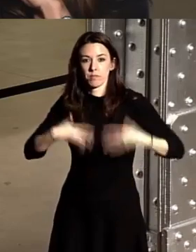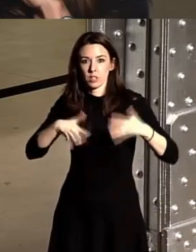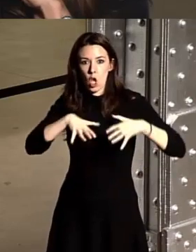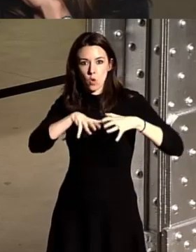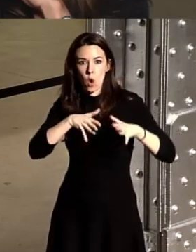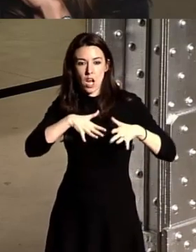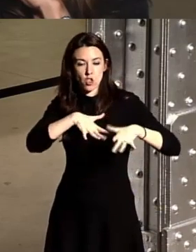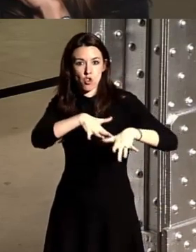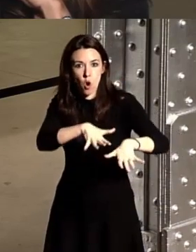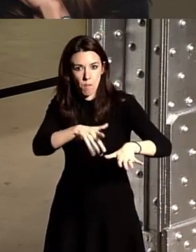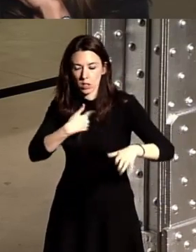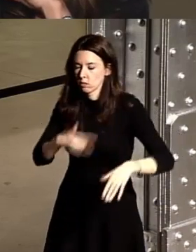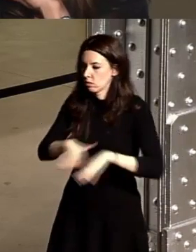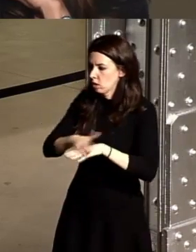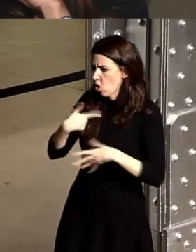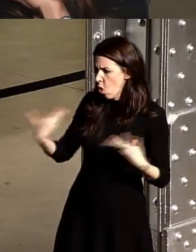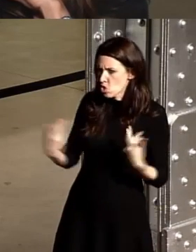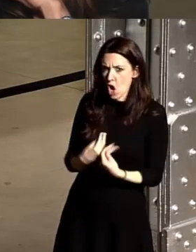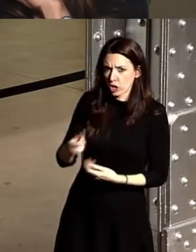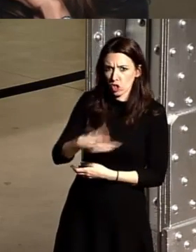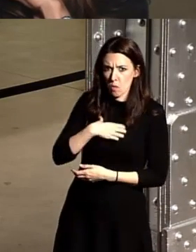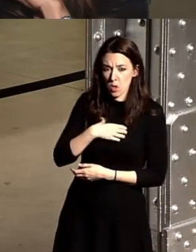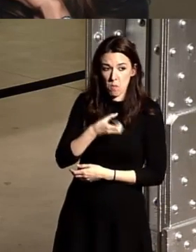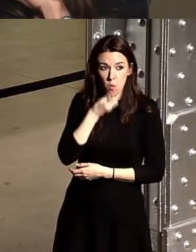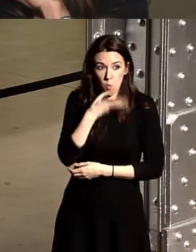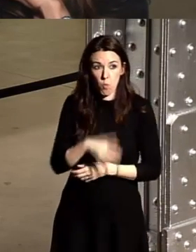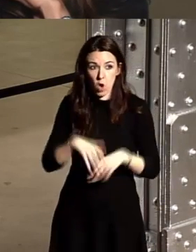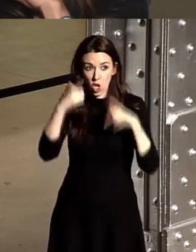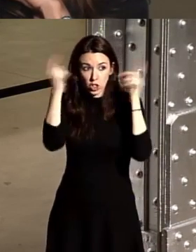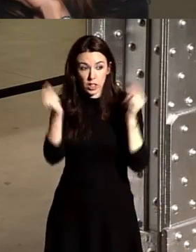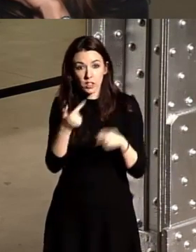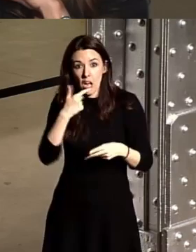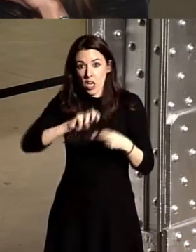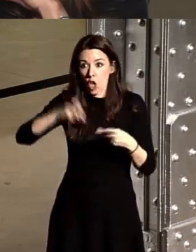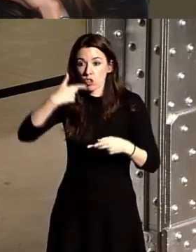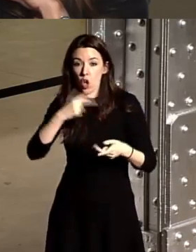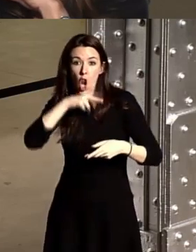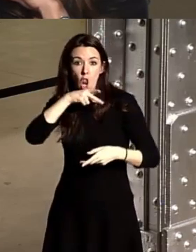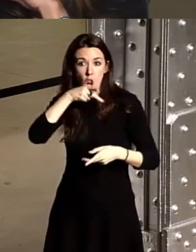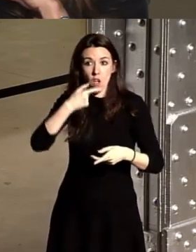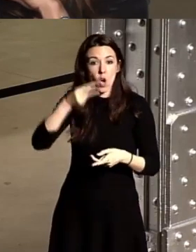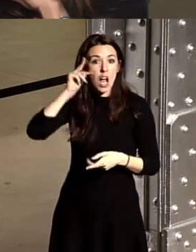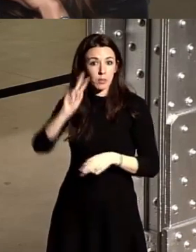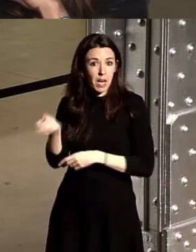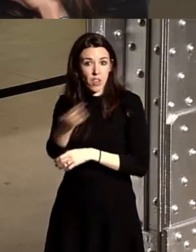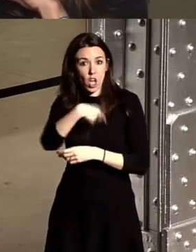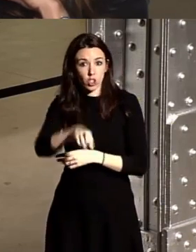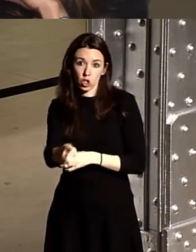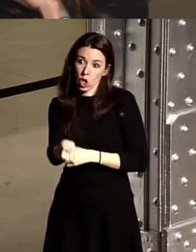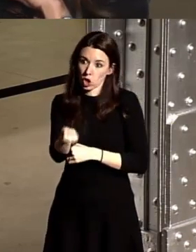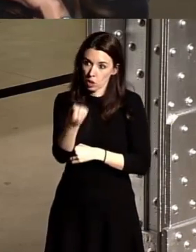les dijo, pero bueno, ustedes no pueden estar con nosotros. Entonces dijeron, bueno, yo he estado en Chechenia, el otro dijo, yo he estado no sé cuánto. Y dijo, bueno, tienen mucha más experiencia que nosotros, por